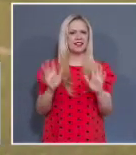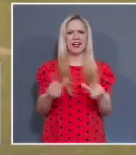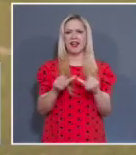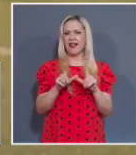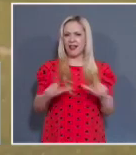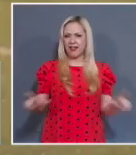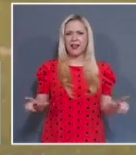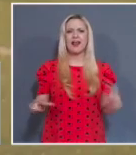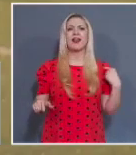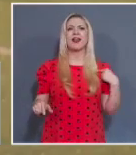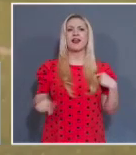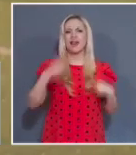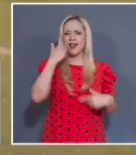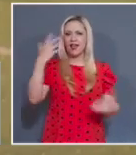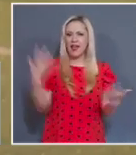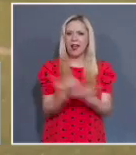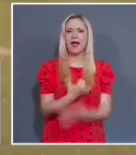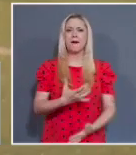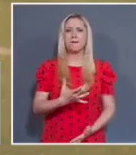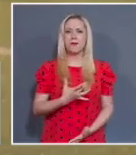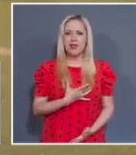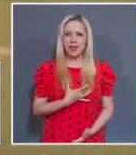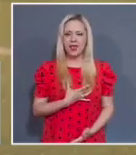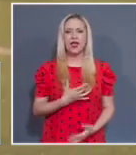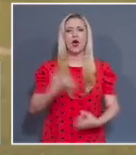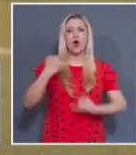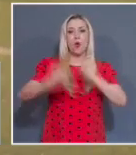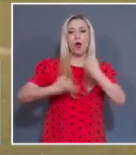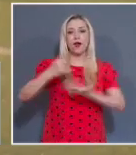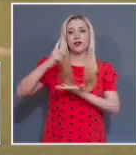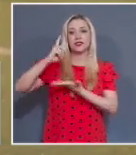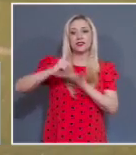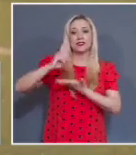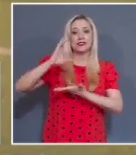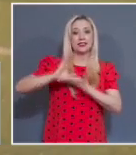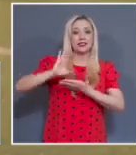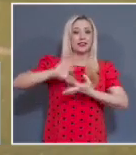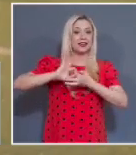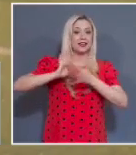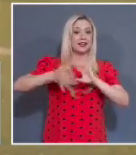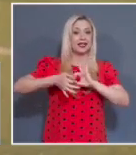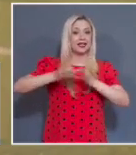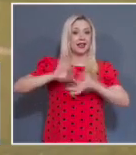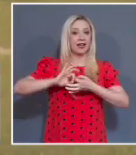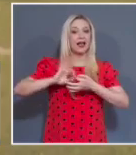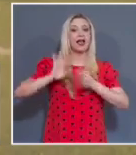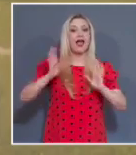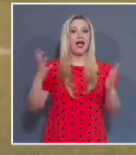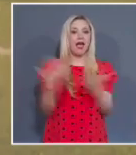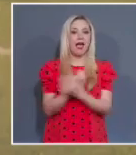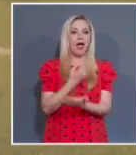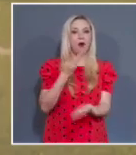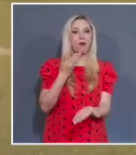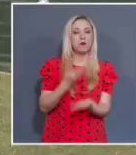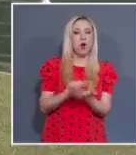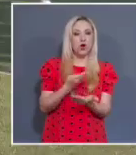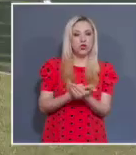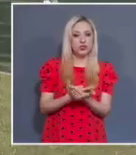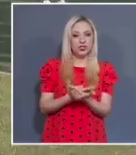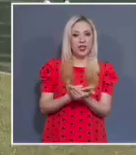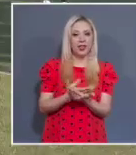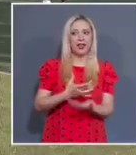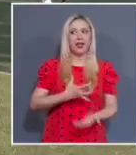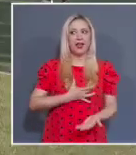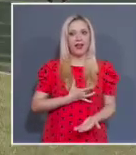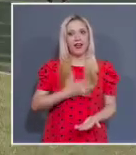medalla. Los Juegos Panamericanos pasados se trajo medalla de bronce y pues ese es el objetivo, ¿no? De ahí para arriba.